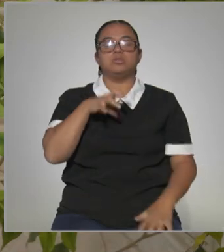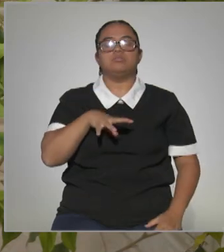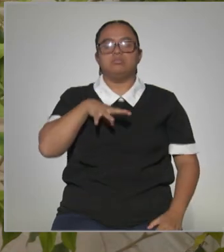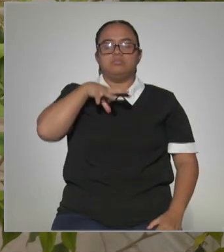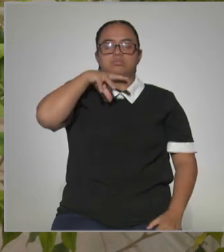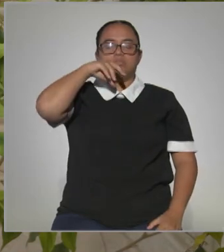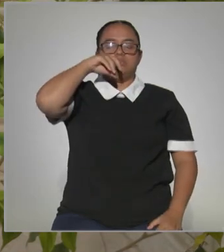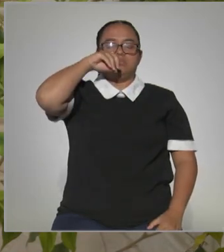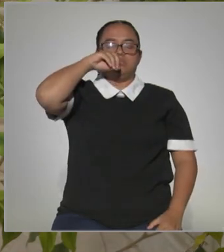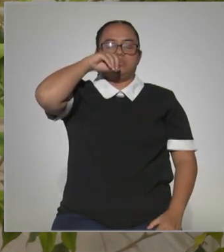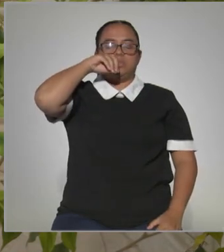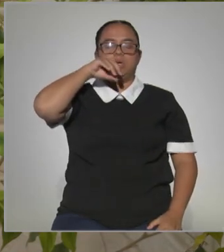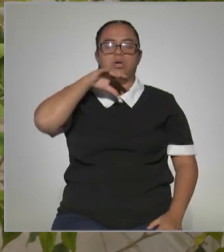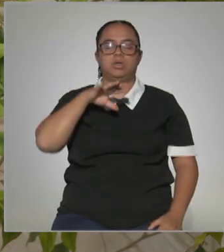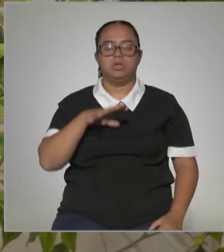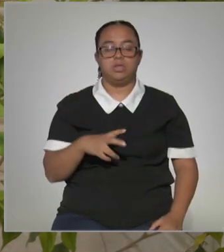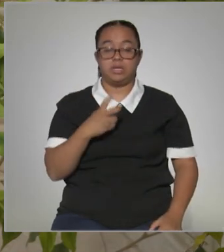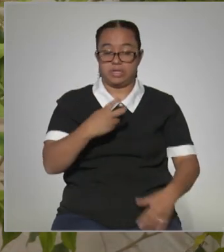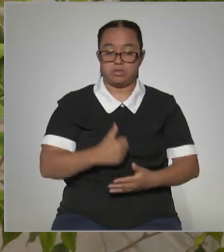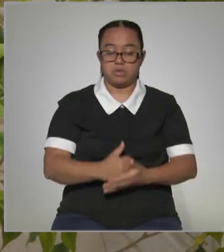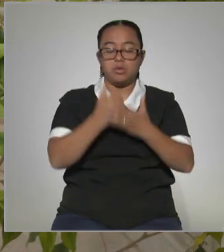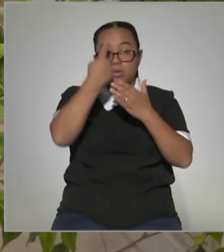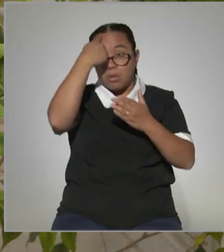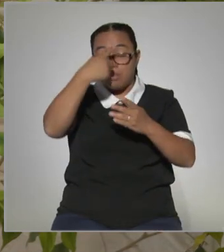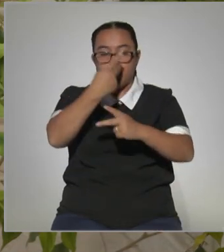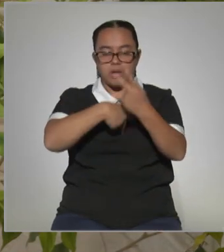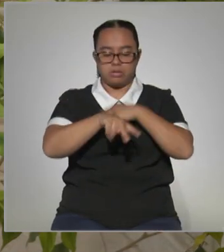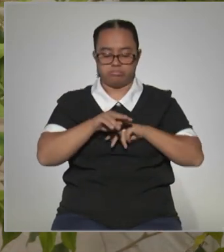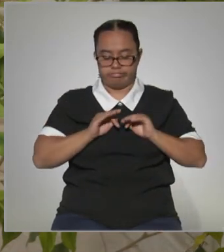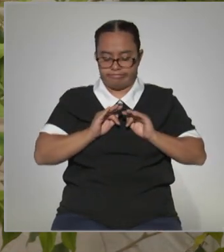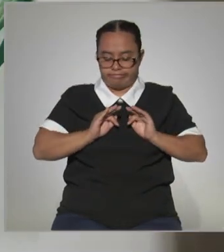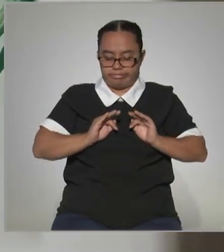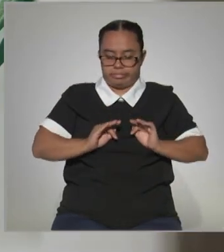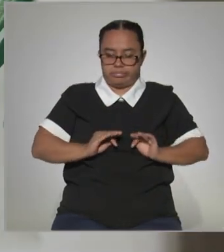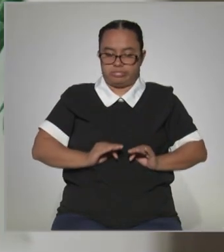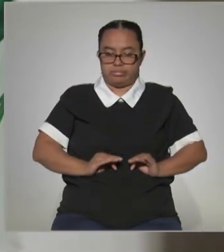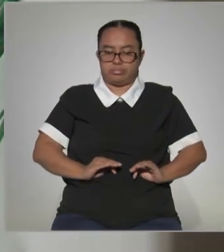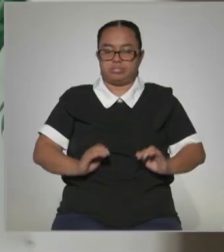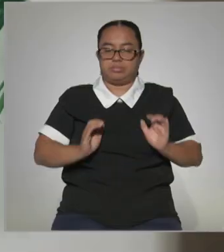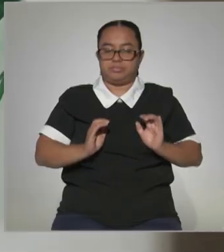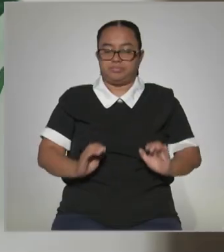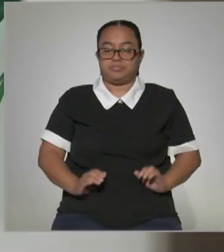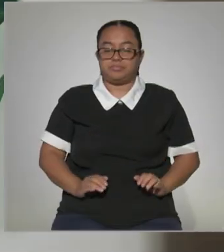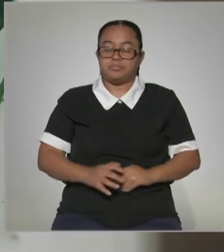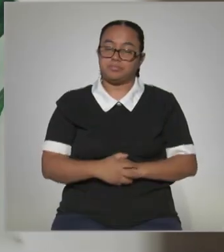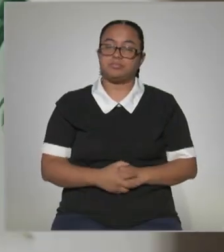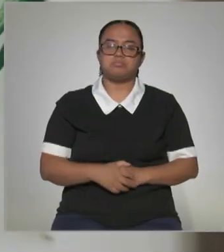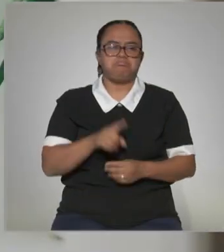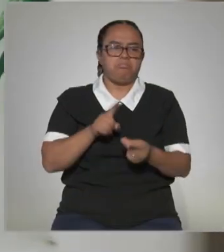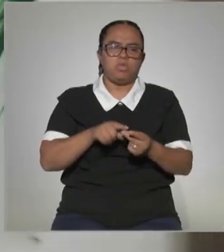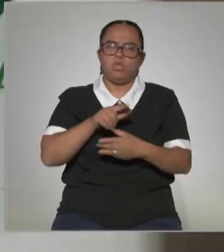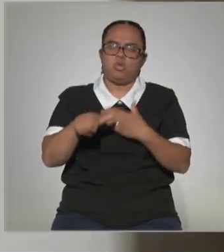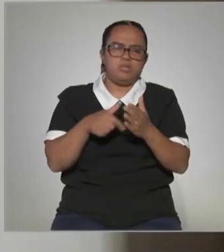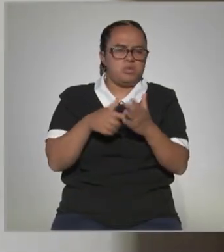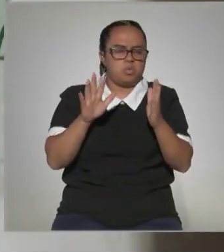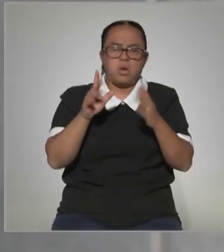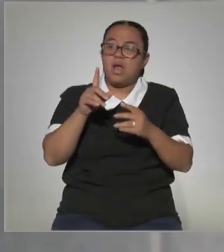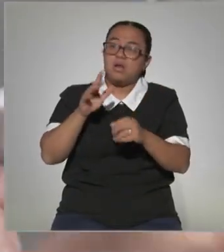ayuda a desencadenar los mecanismos relajatorios del cuerpo. Cuando podamos, donde podamos,